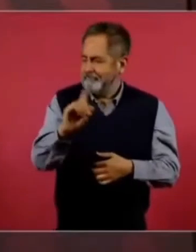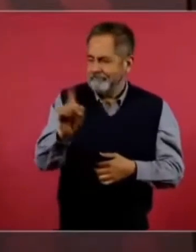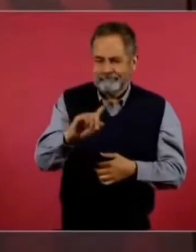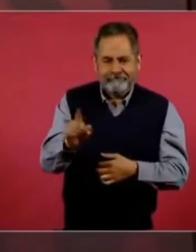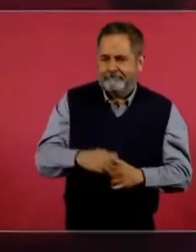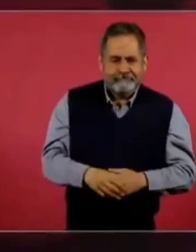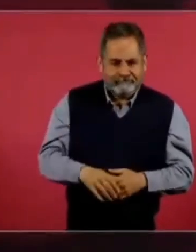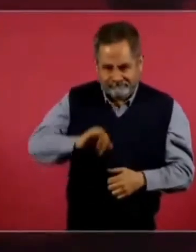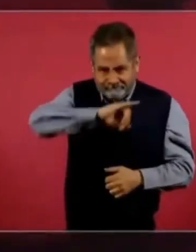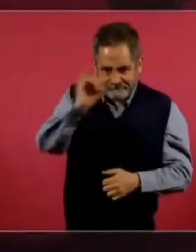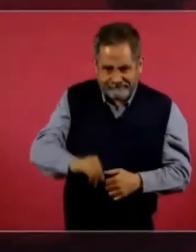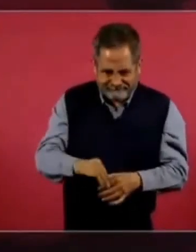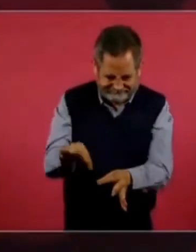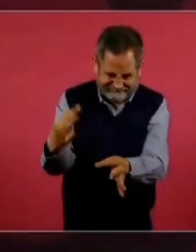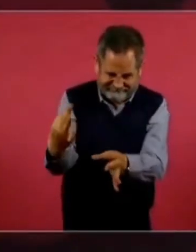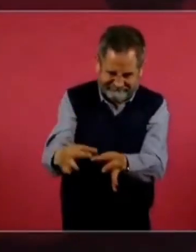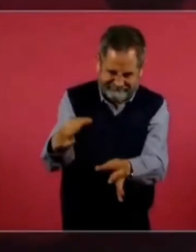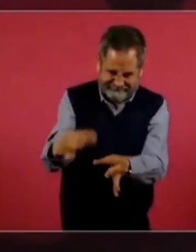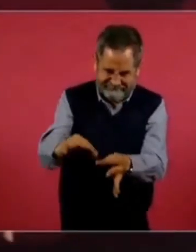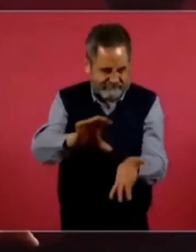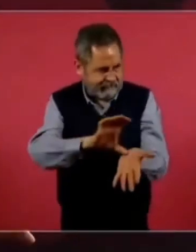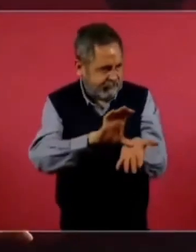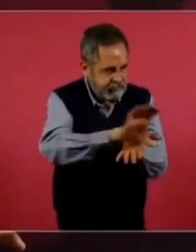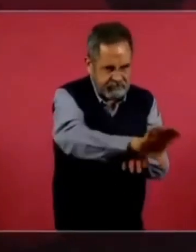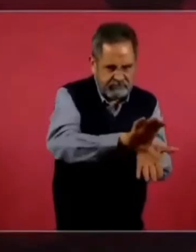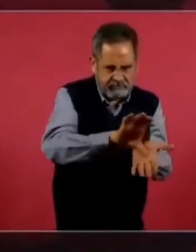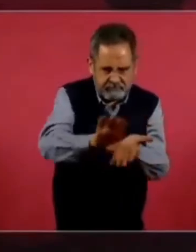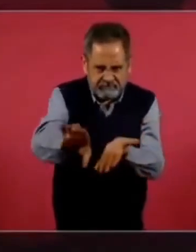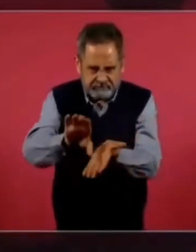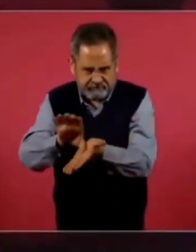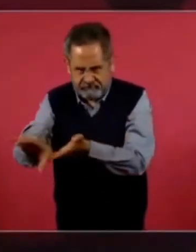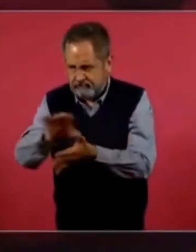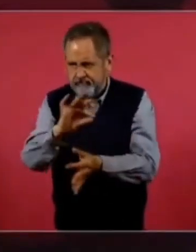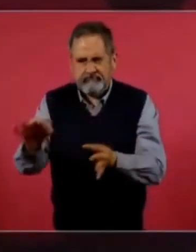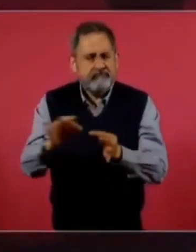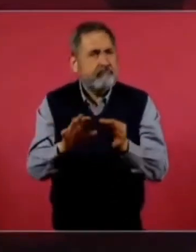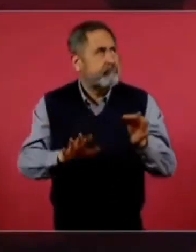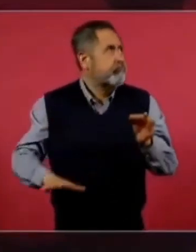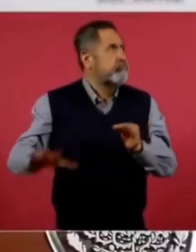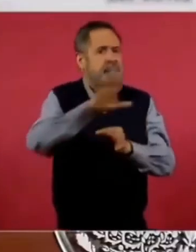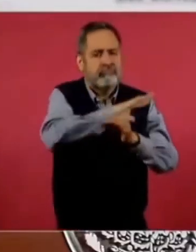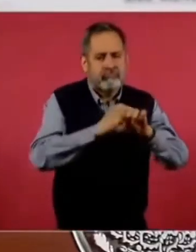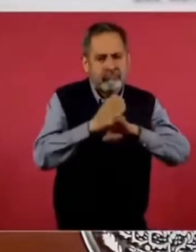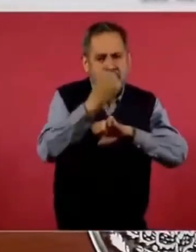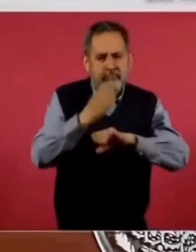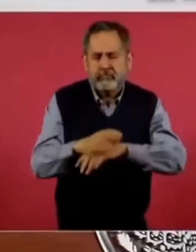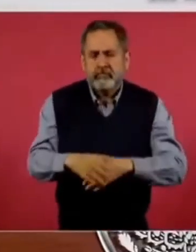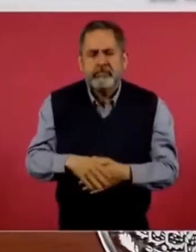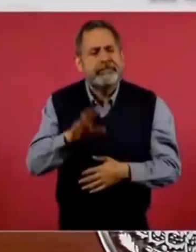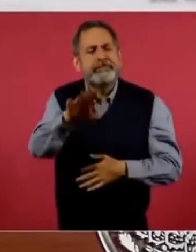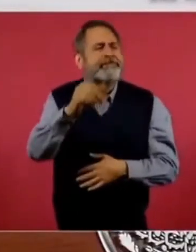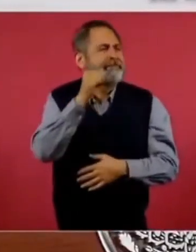Nada de eso. Y no tenemos ningún problema. Acaba de salir ayer